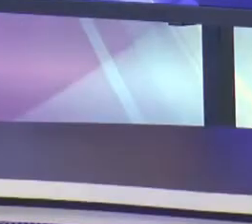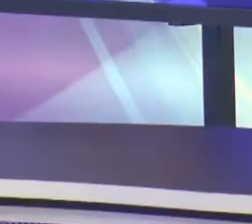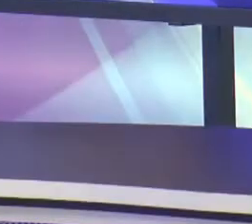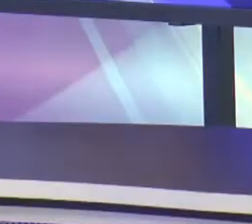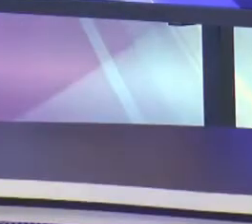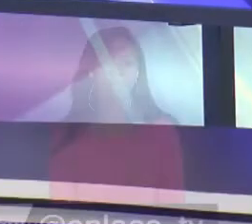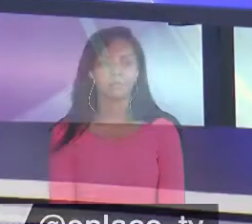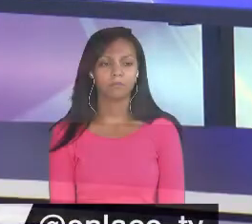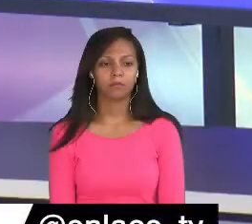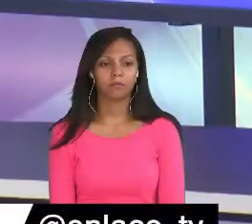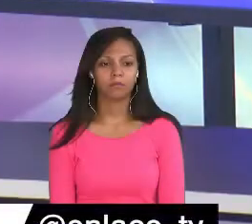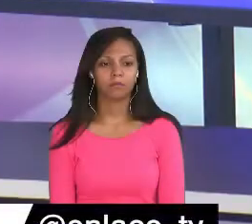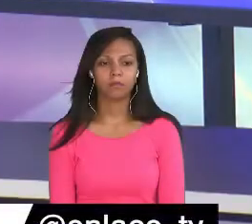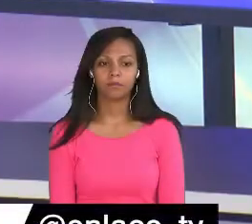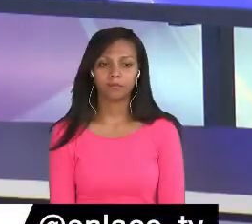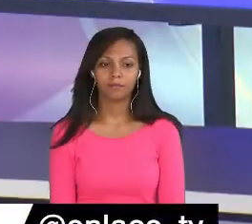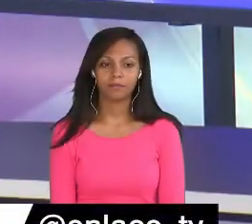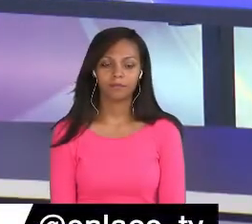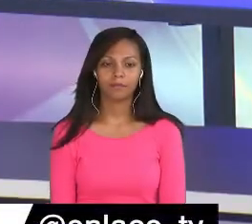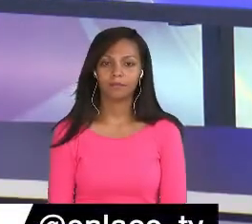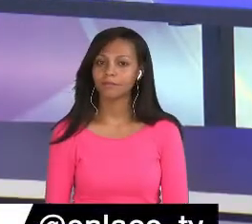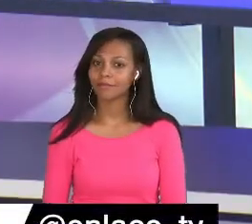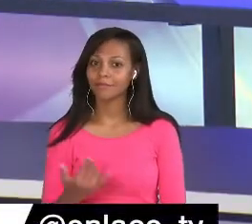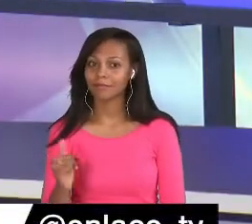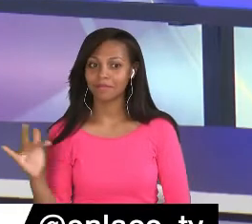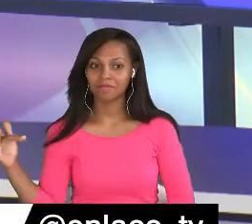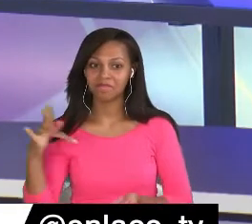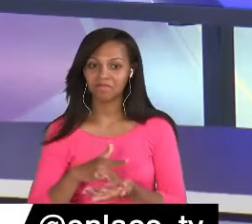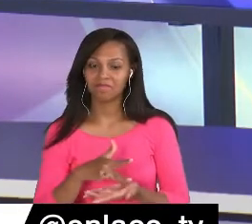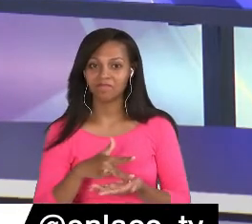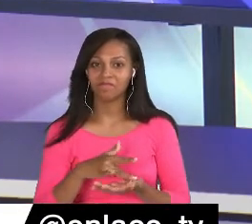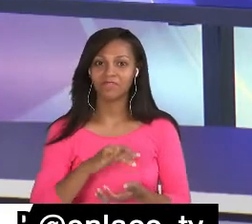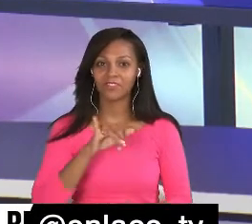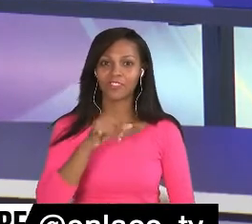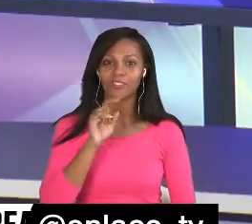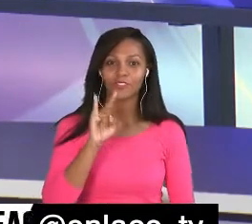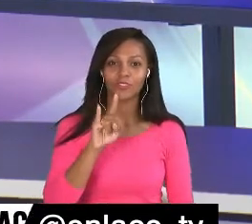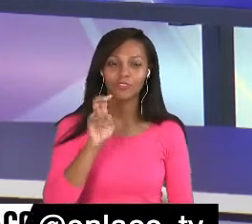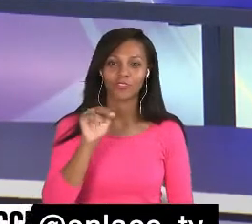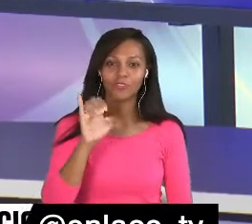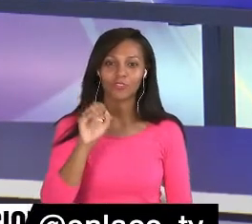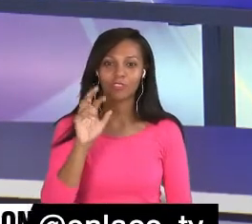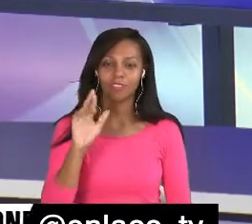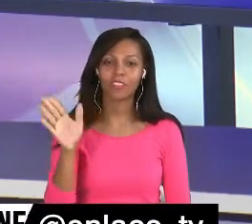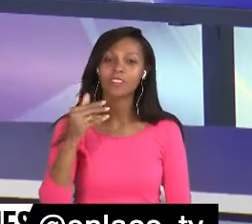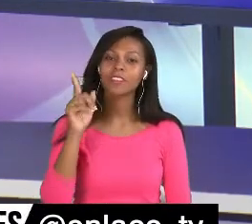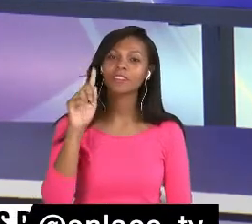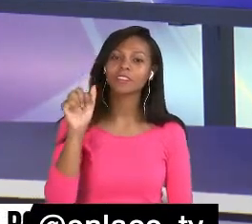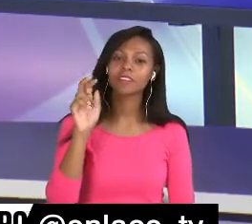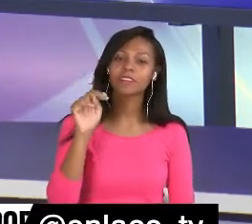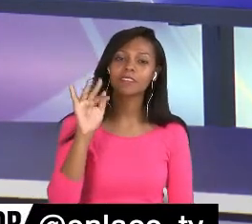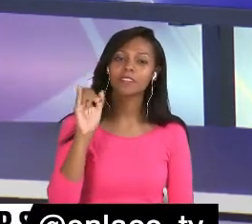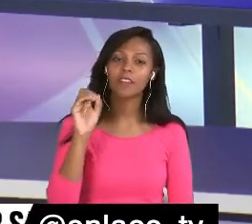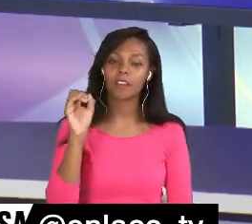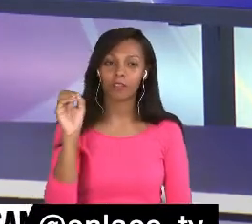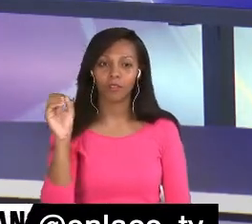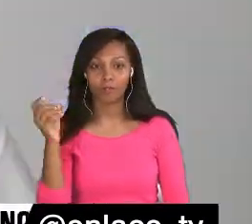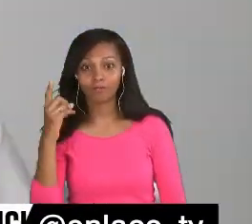Se encuentra ya en la ciudad Junior Santiago, que la noche de este miércoles cierra el Festival del Dulce. Con él está Pedro Severiche. Pedro, buenas noches,